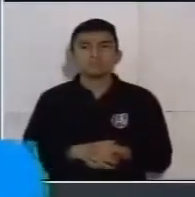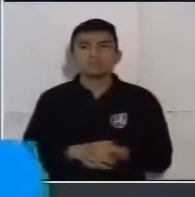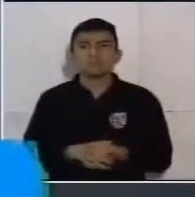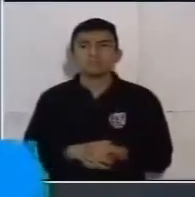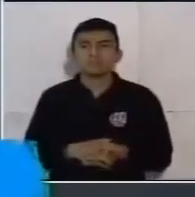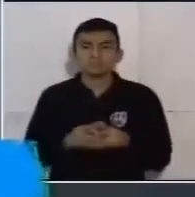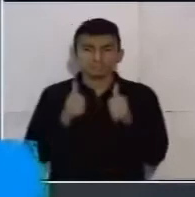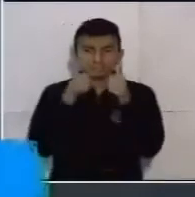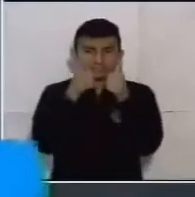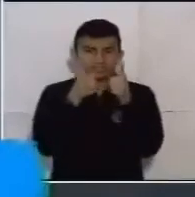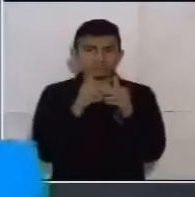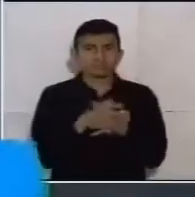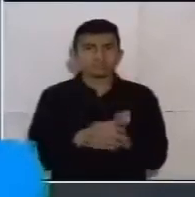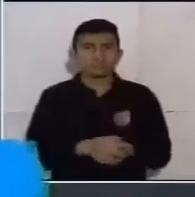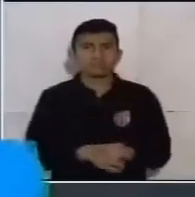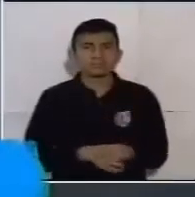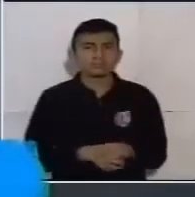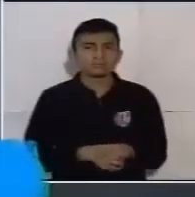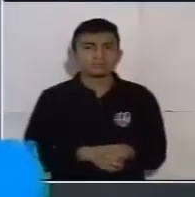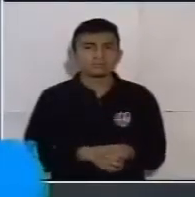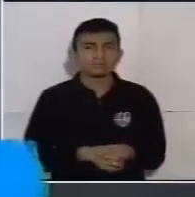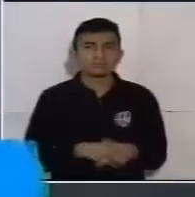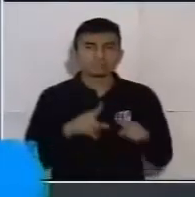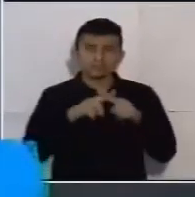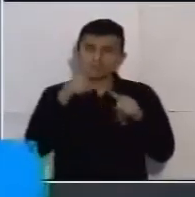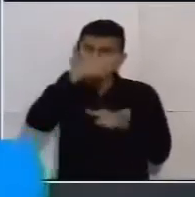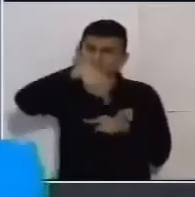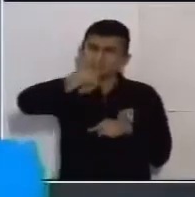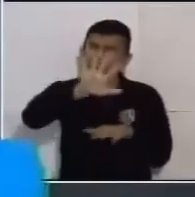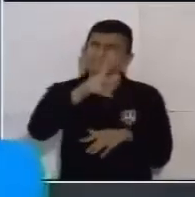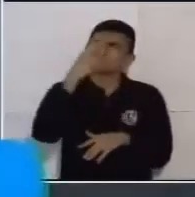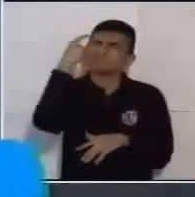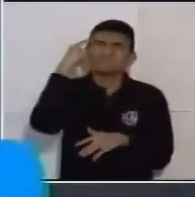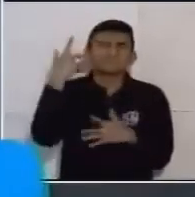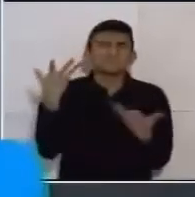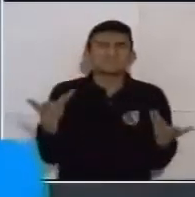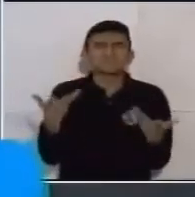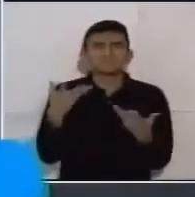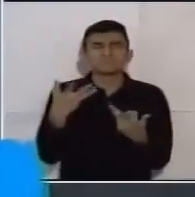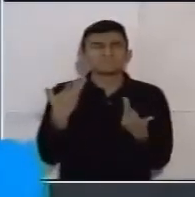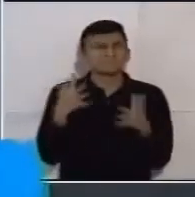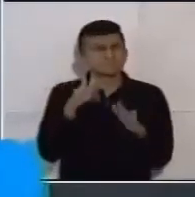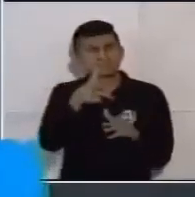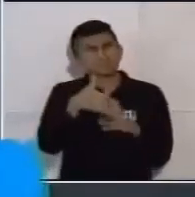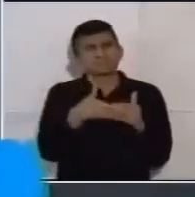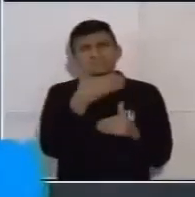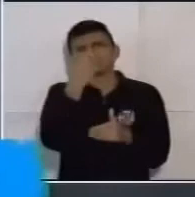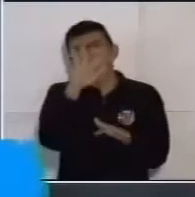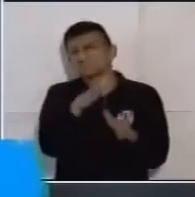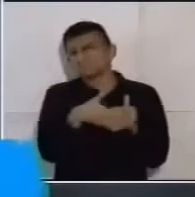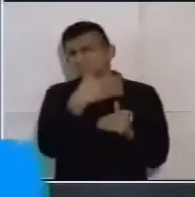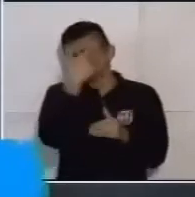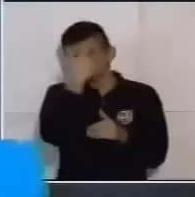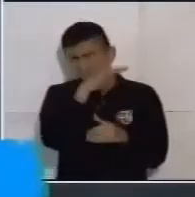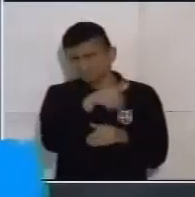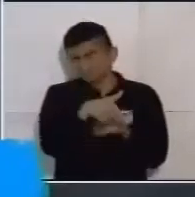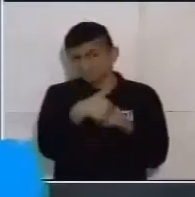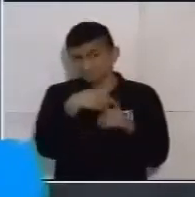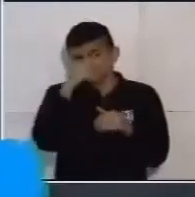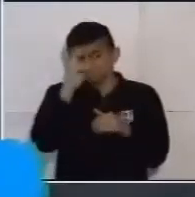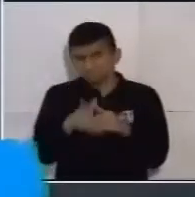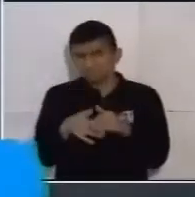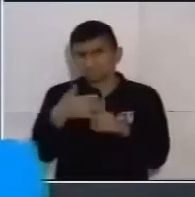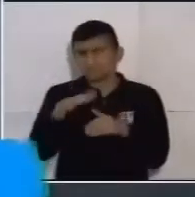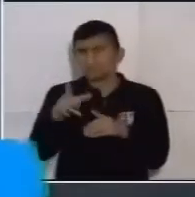Muy bien. Pero ustedes dirán, qué fácil. Si el profe siempre me pone